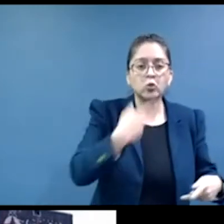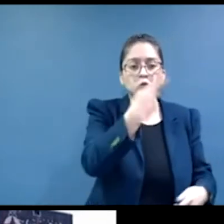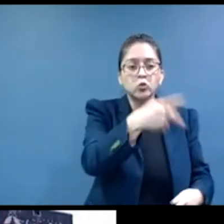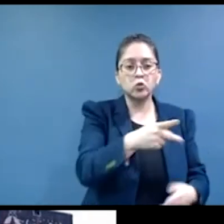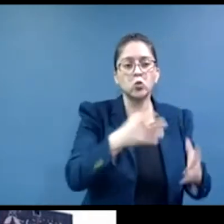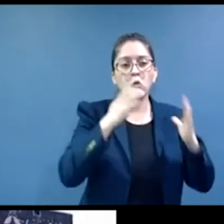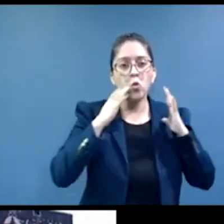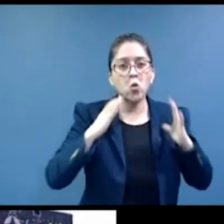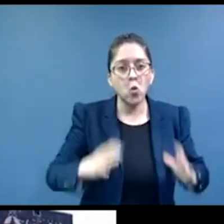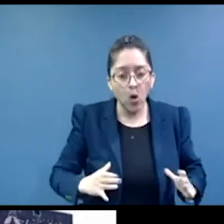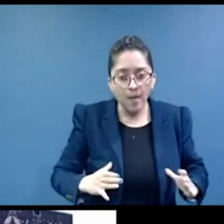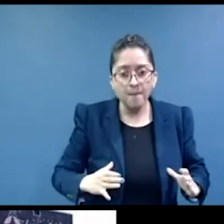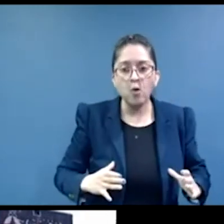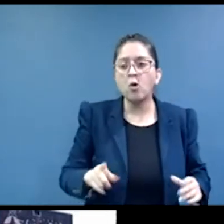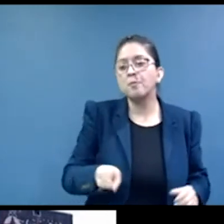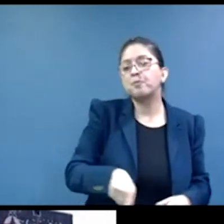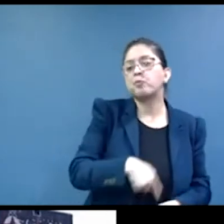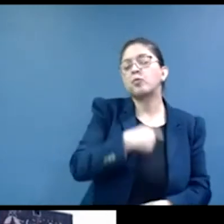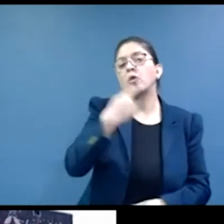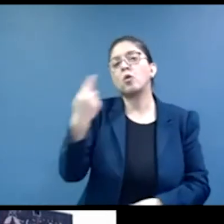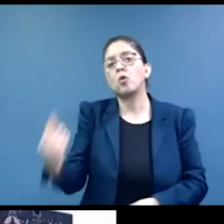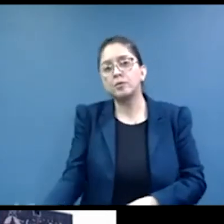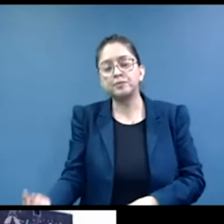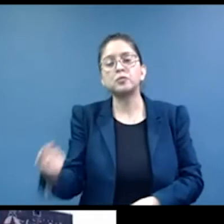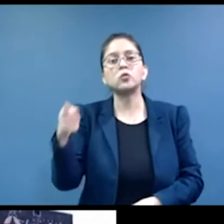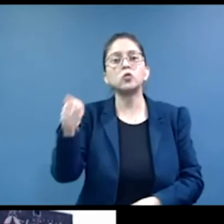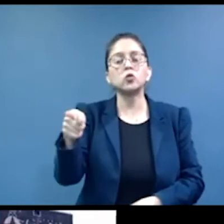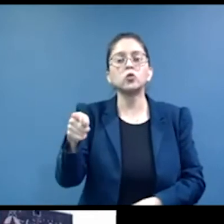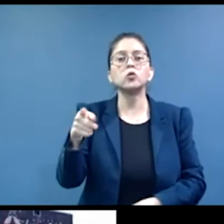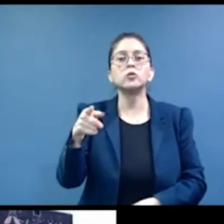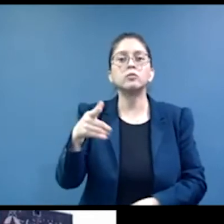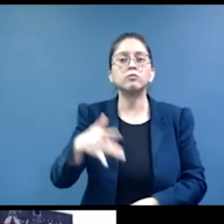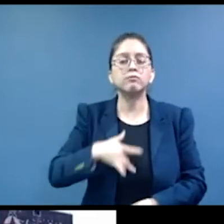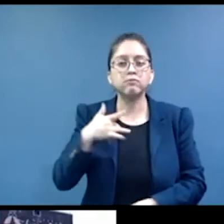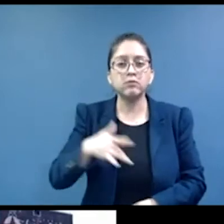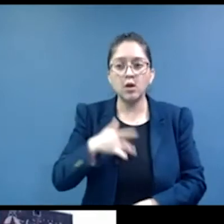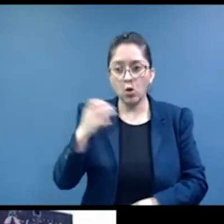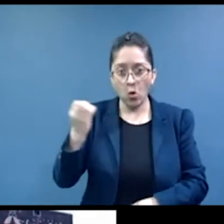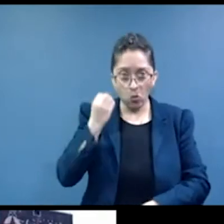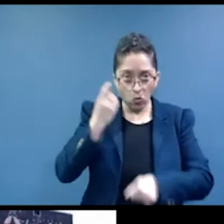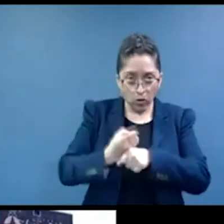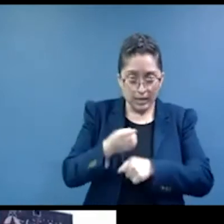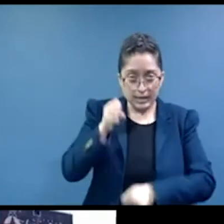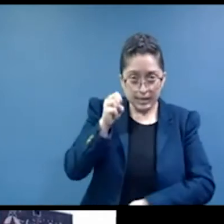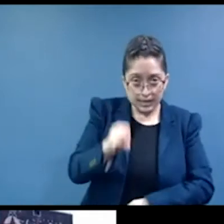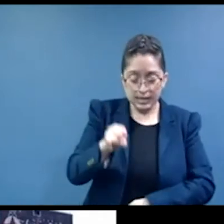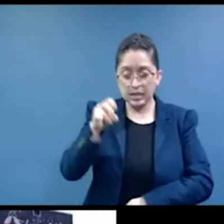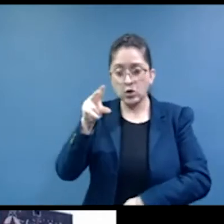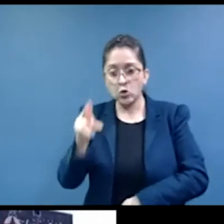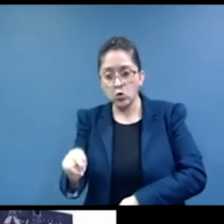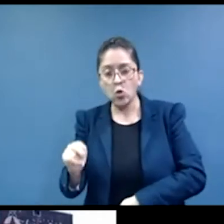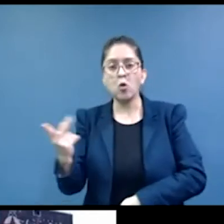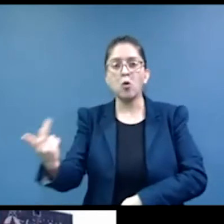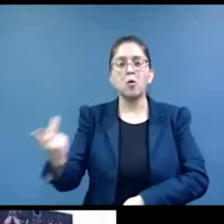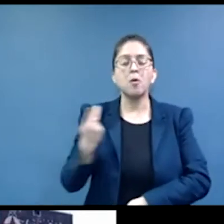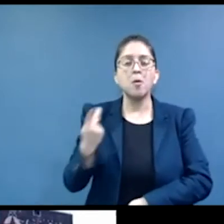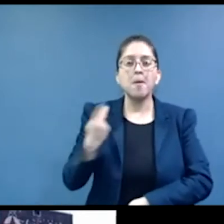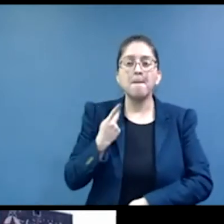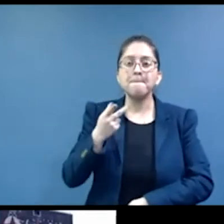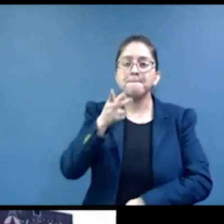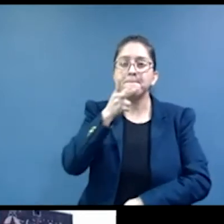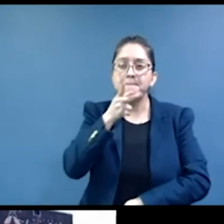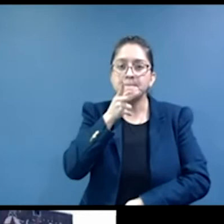células germinales, y por otro lado, la manifestación de la voluntad para asumir obligaciones parentales